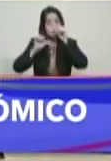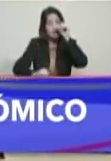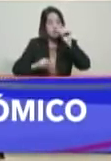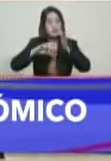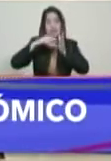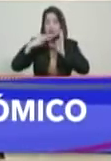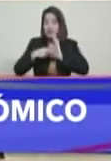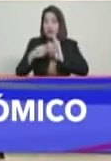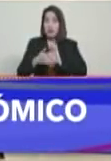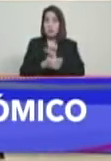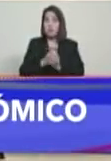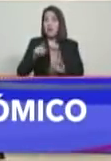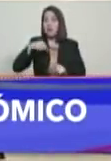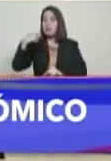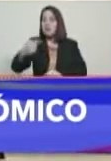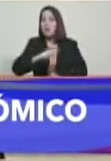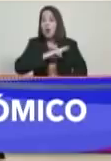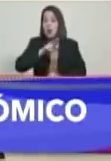luego nosotros